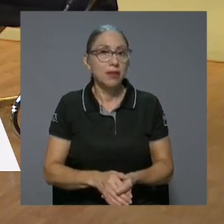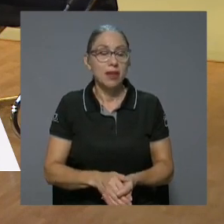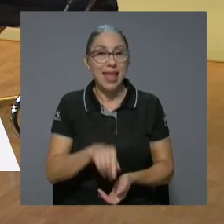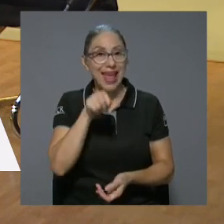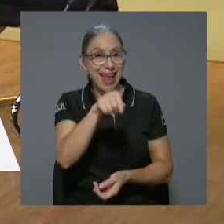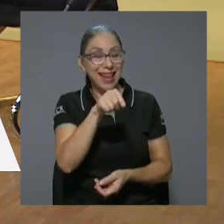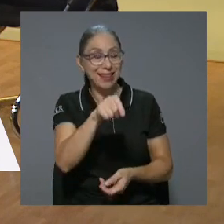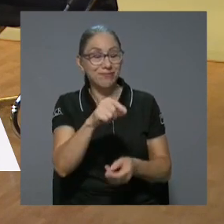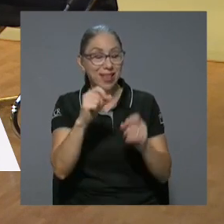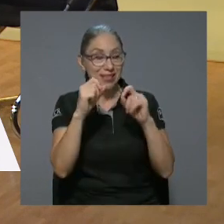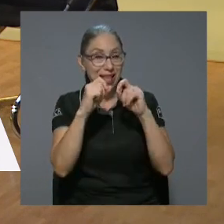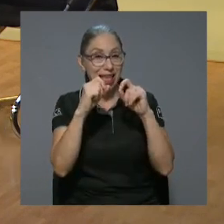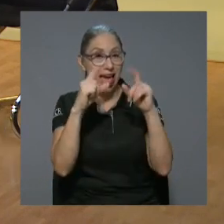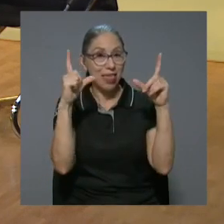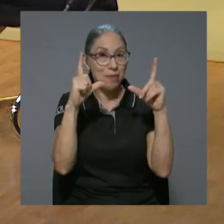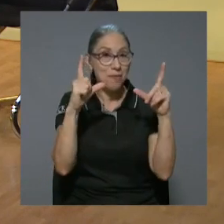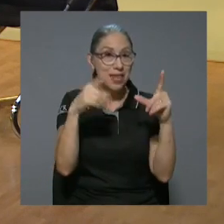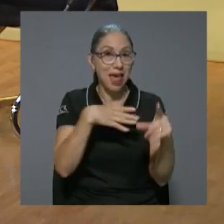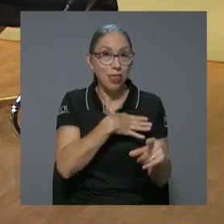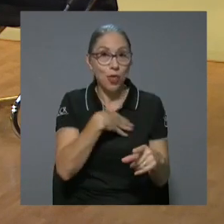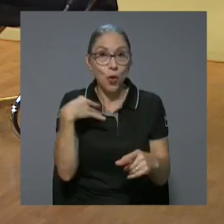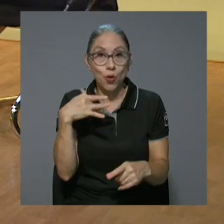admirador de Maduro y de Putin,